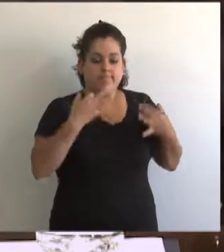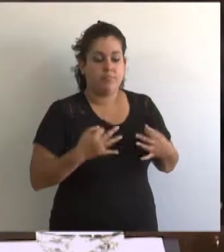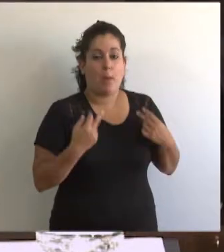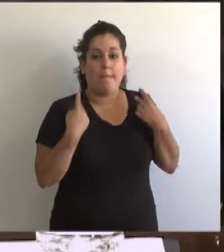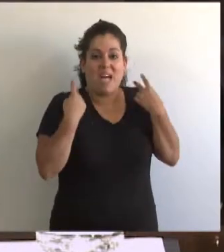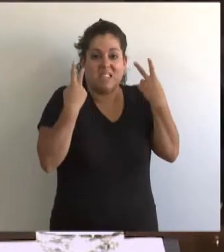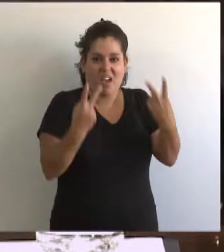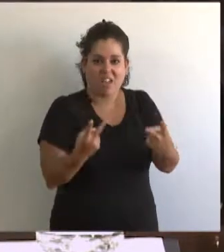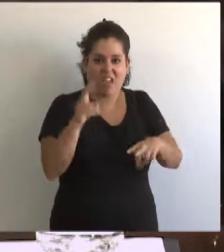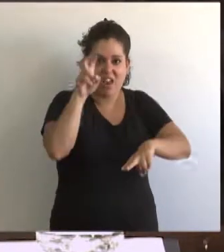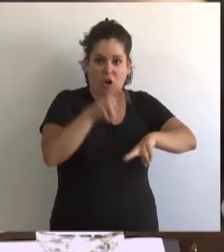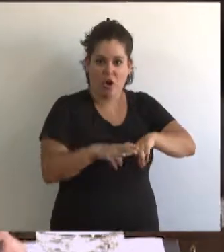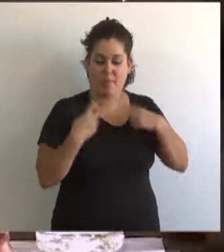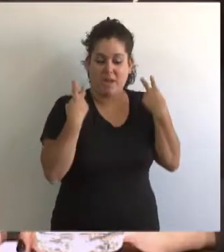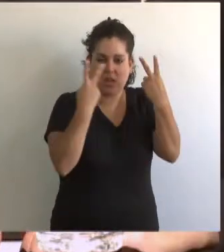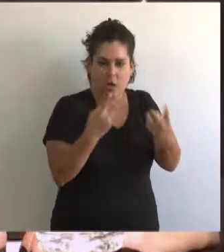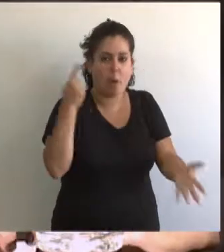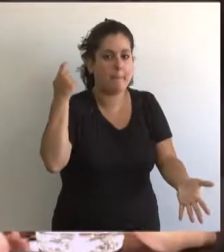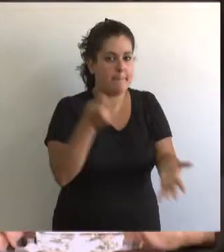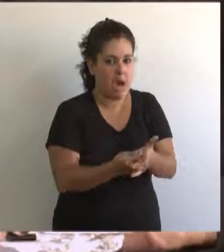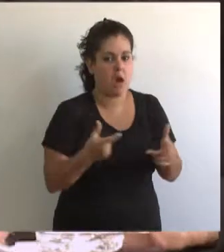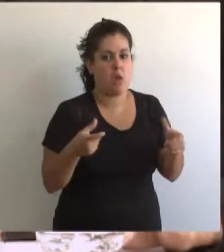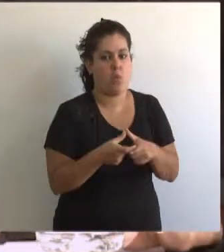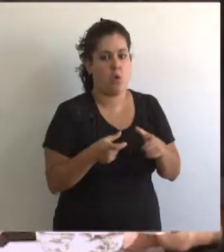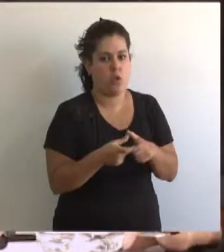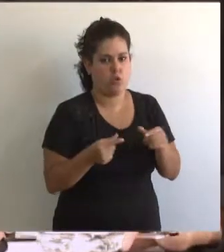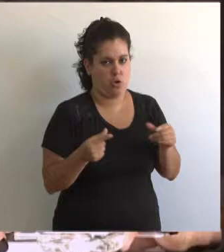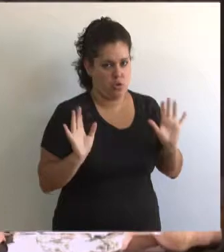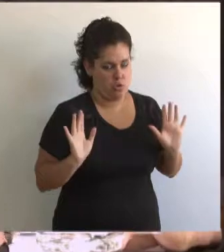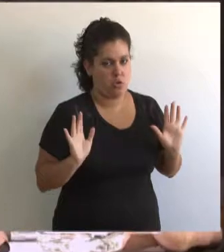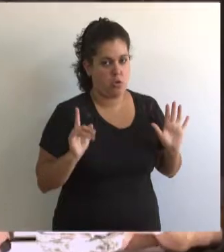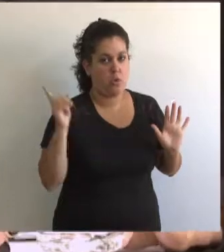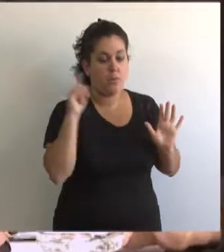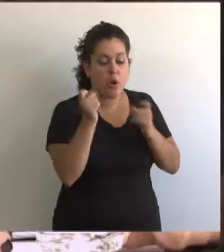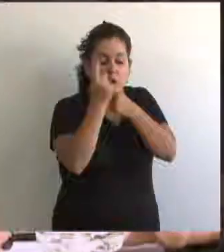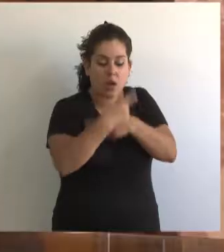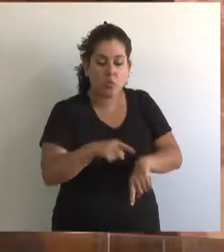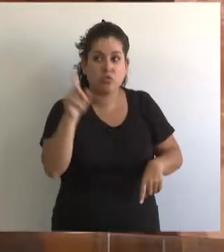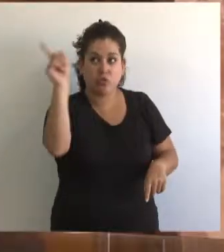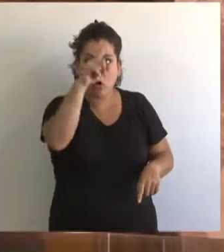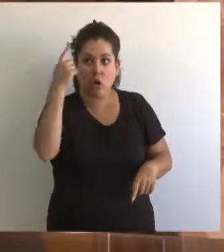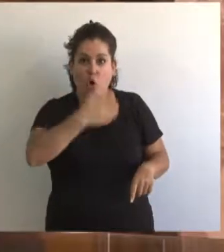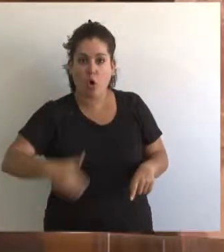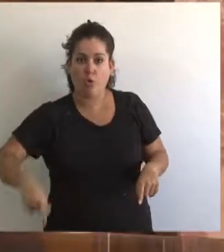el pasajero paga su boleto. En realidad, los recursos que ha brindado el Gobierno Nacional a